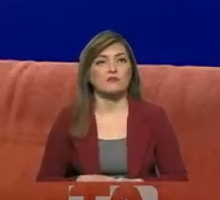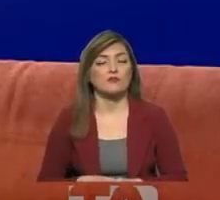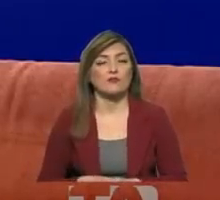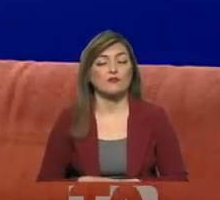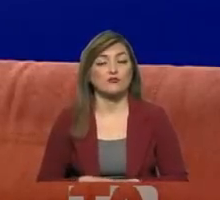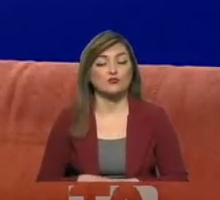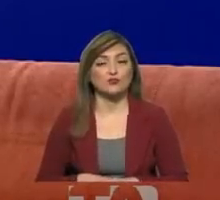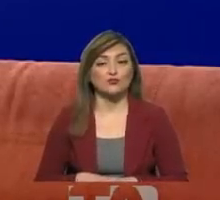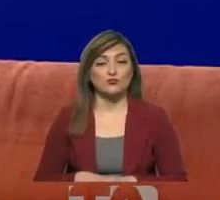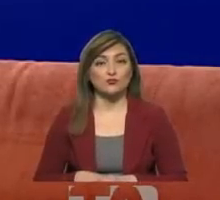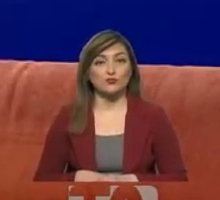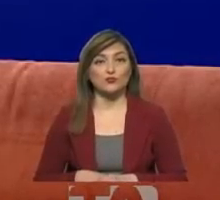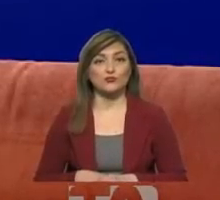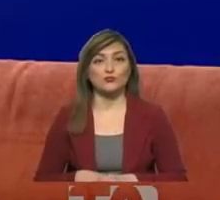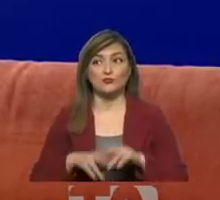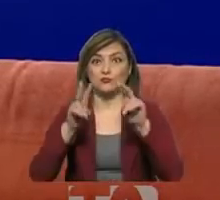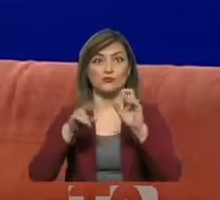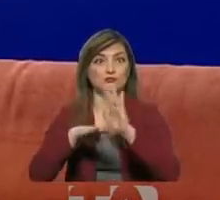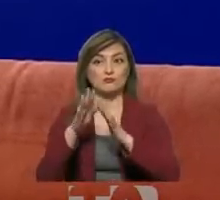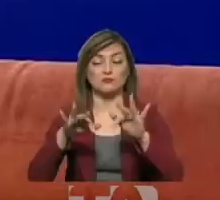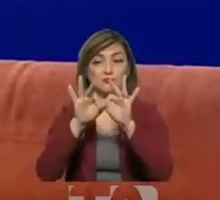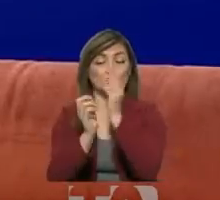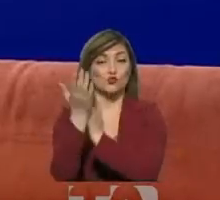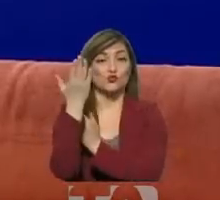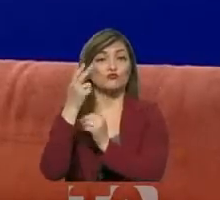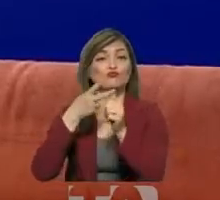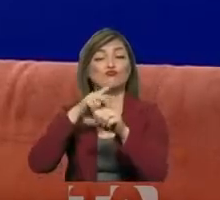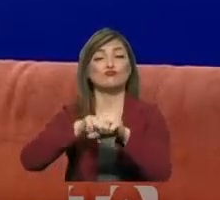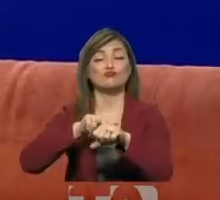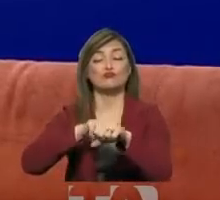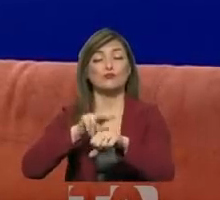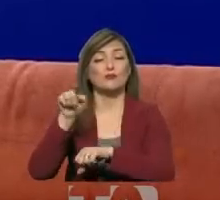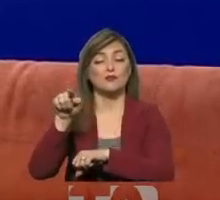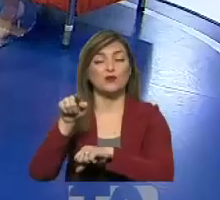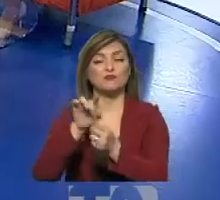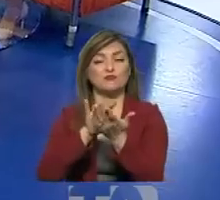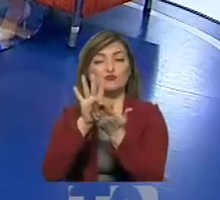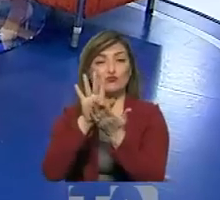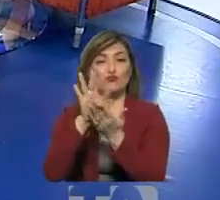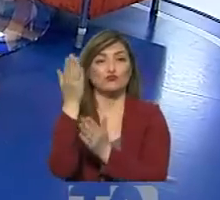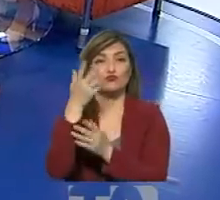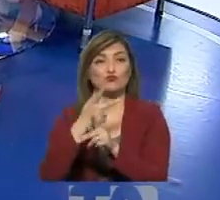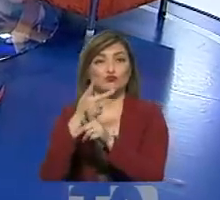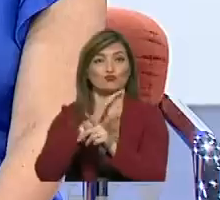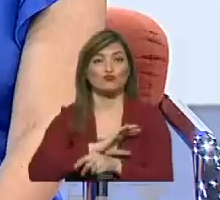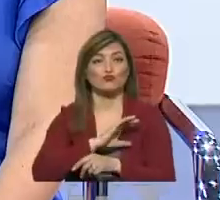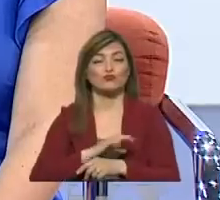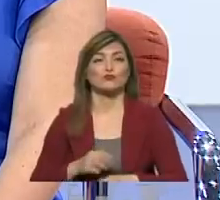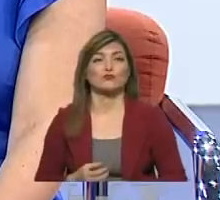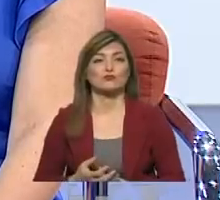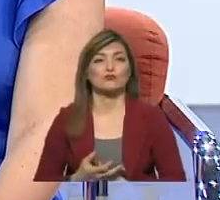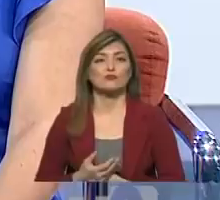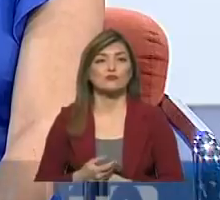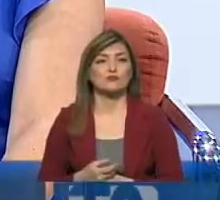sin duda es un hecho histórico, es la primera vez que se da una remoción a través del Consejo Metropolitano